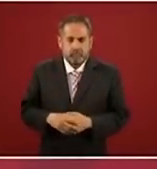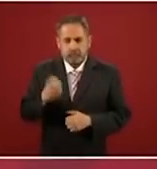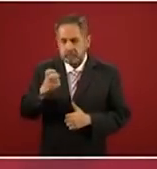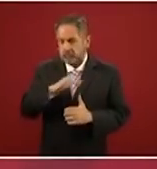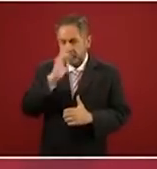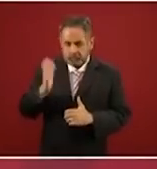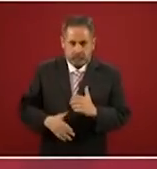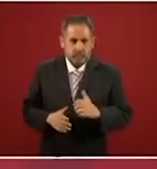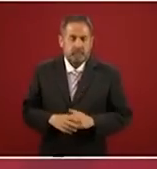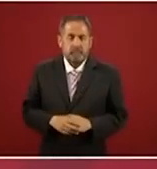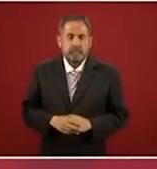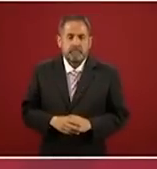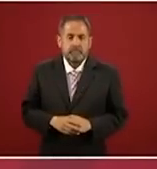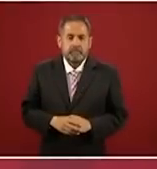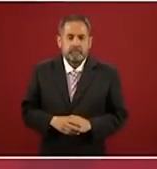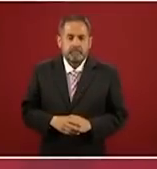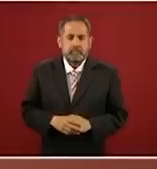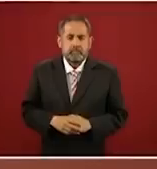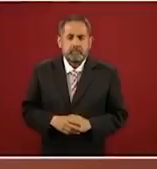termina